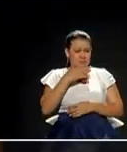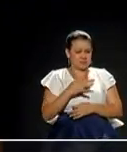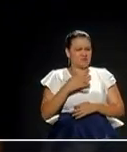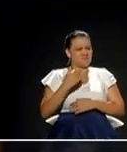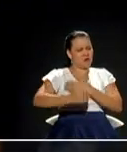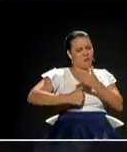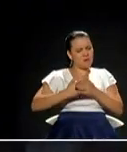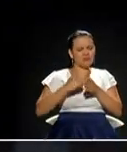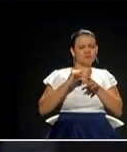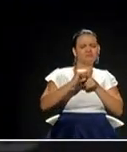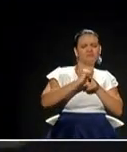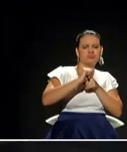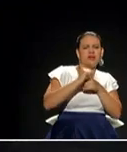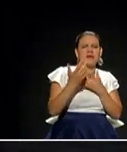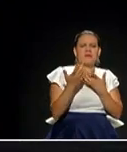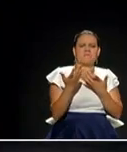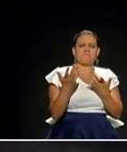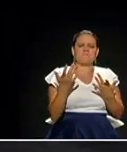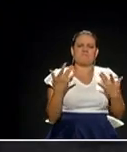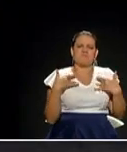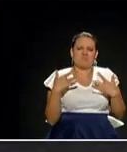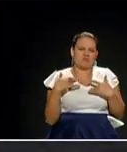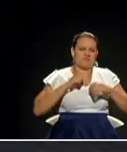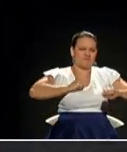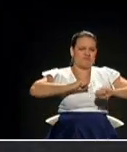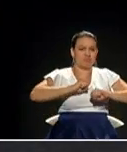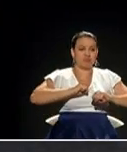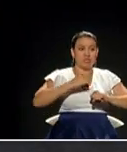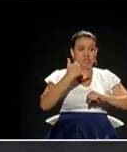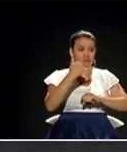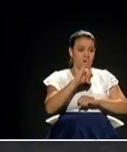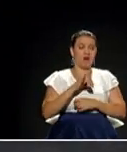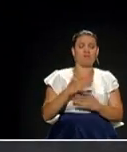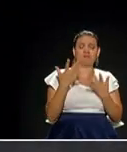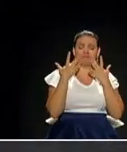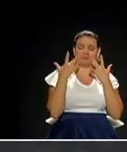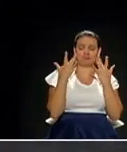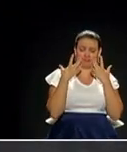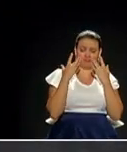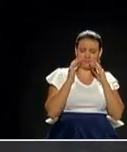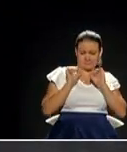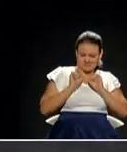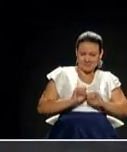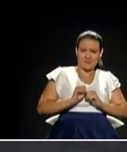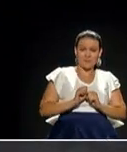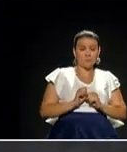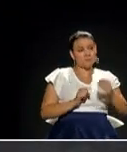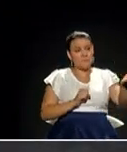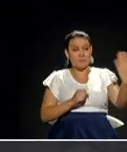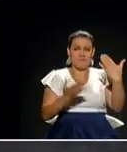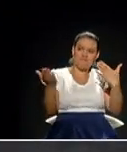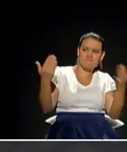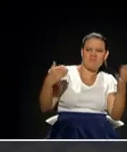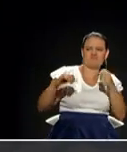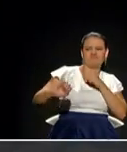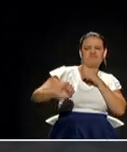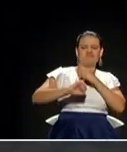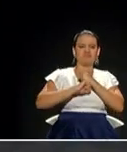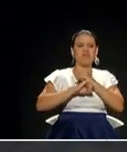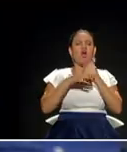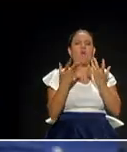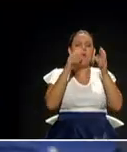para liderar el gobierno y en este momento estamos listas para poder juntos construir una visión